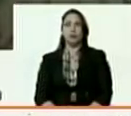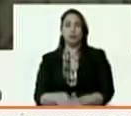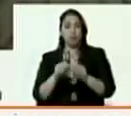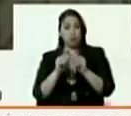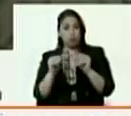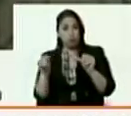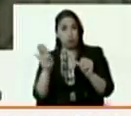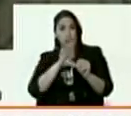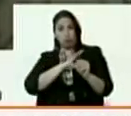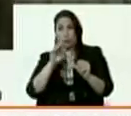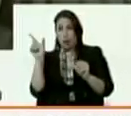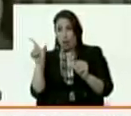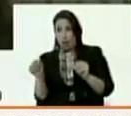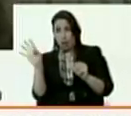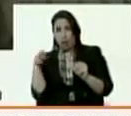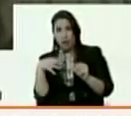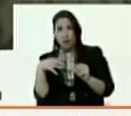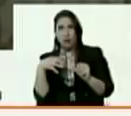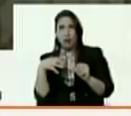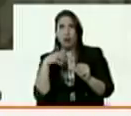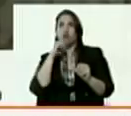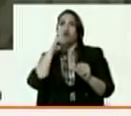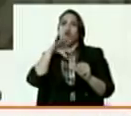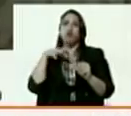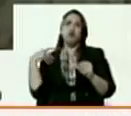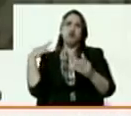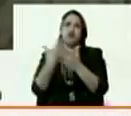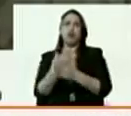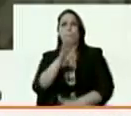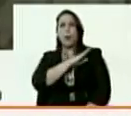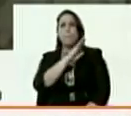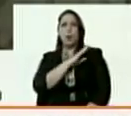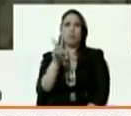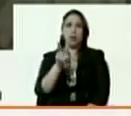territorio Esequibo, históricamente venezolano,